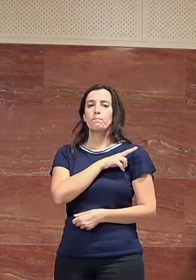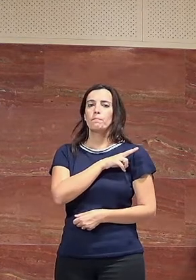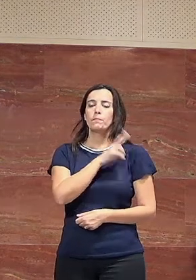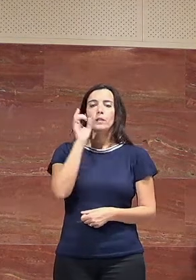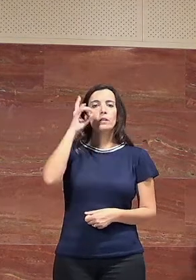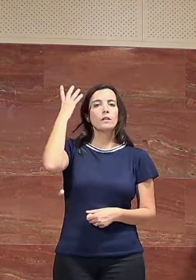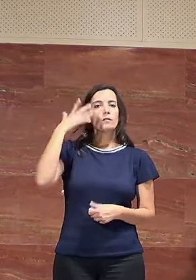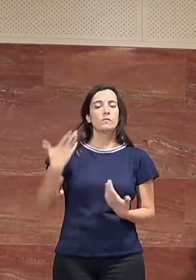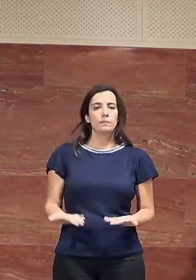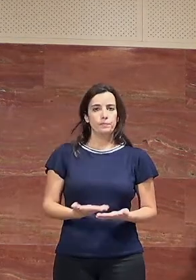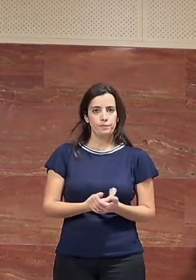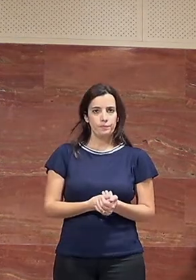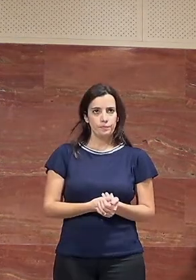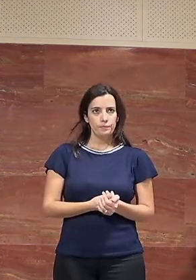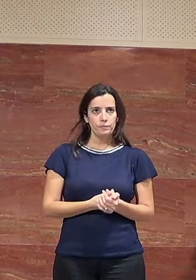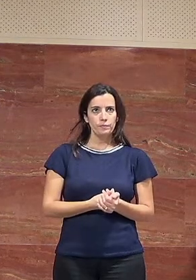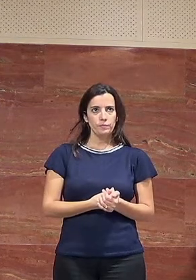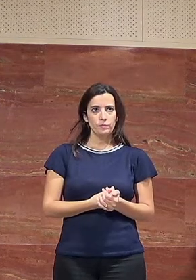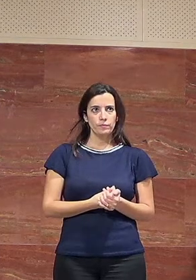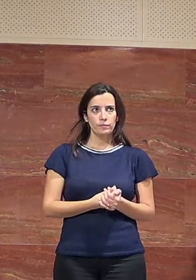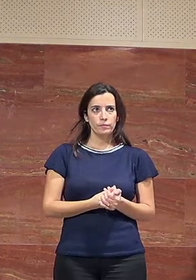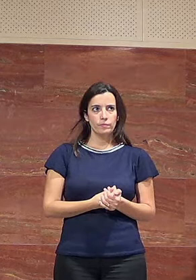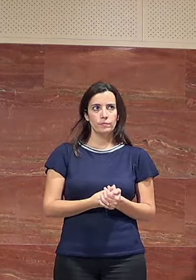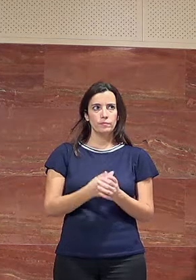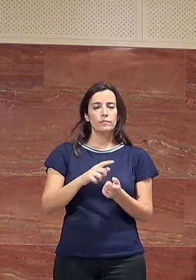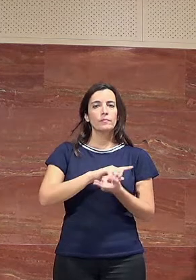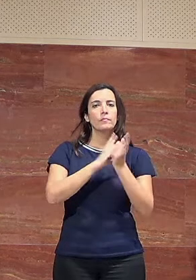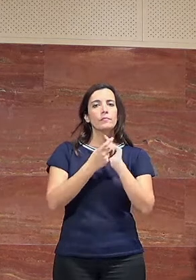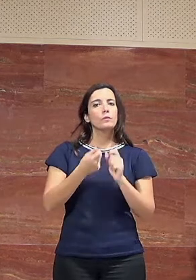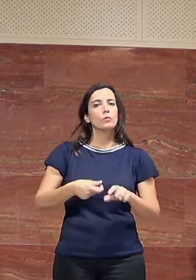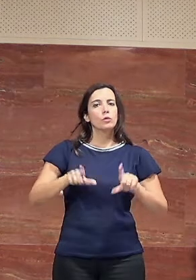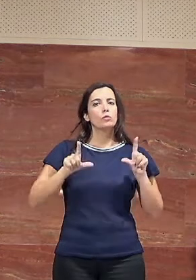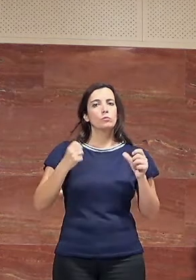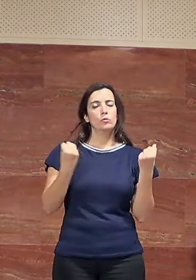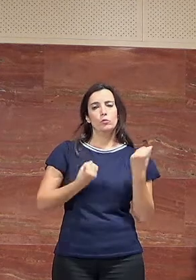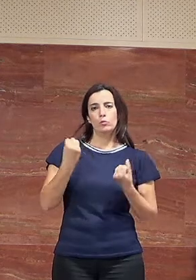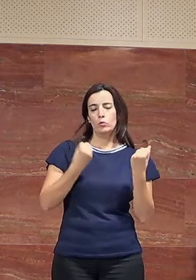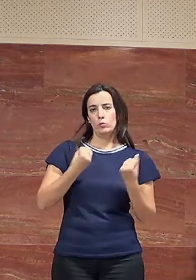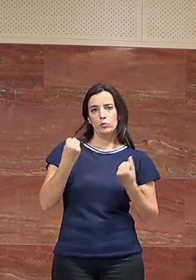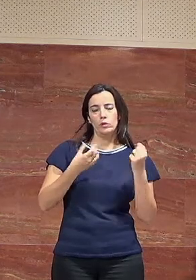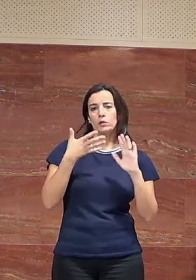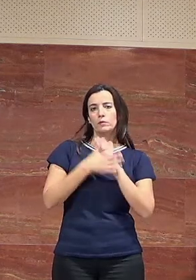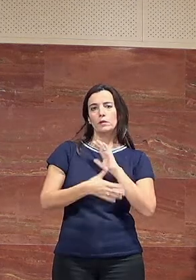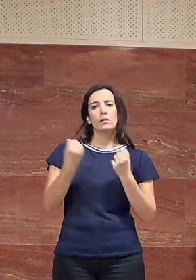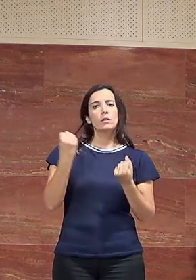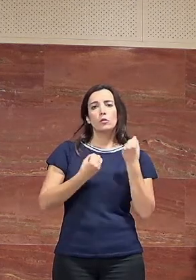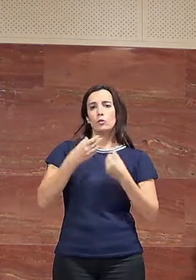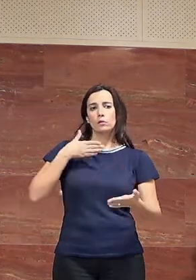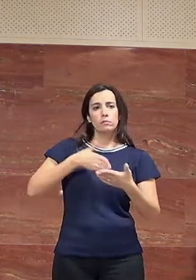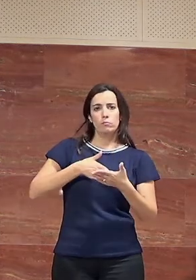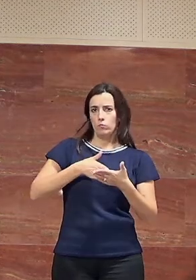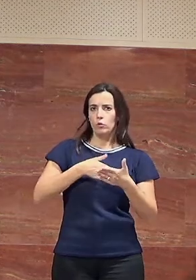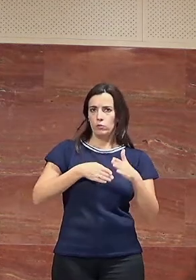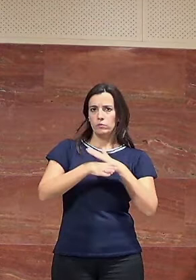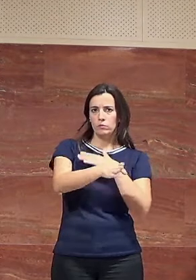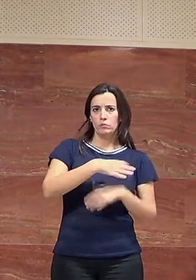idea fundamental en la que se basa esta actuación es la del cambio del protagonismo del coche. No cerramos el paso a los vehículos, los coches pueden pasar en cualquier caso,